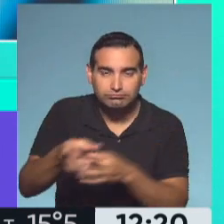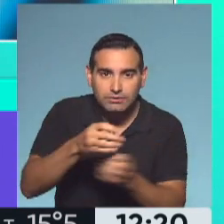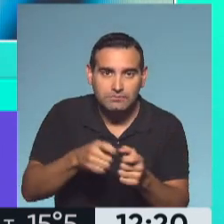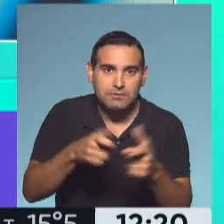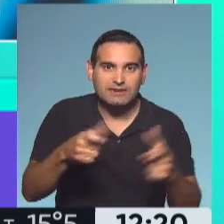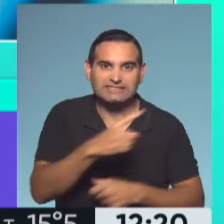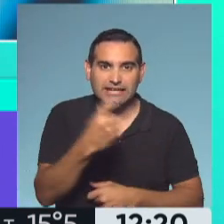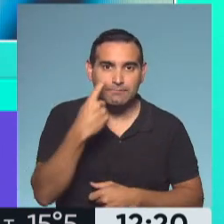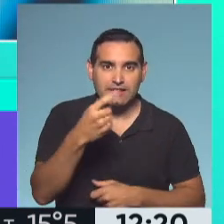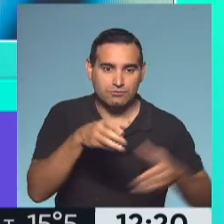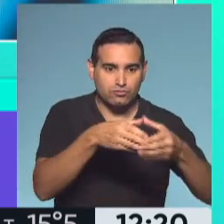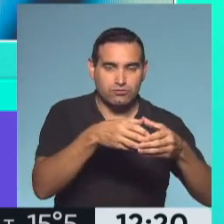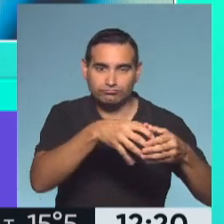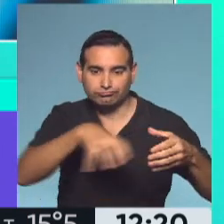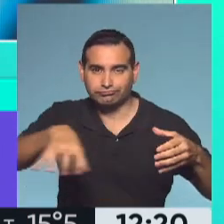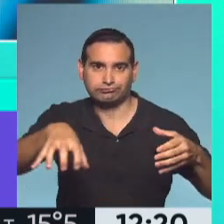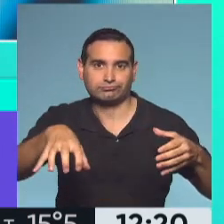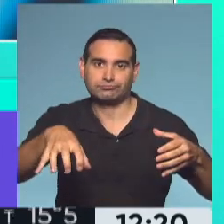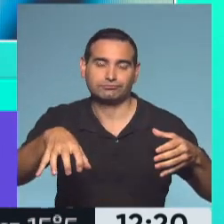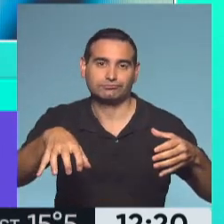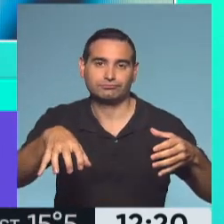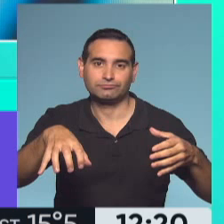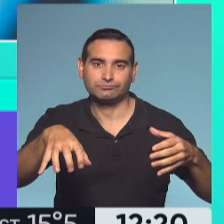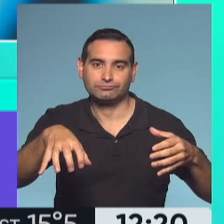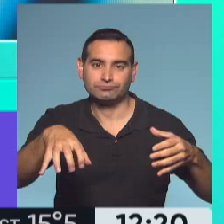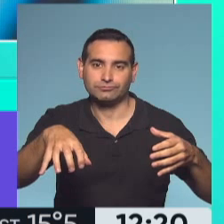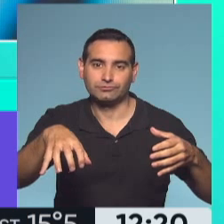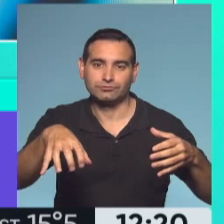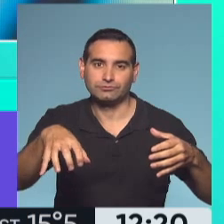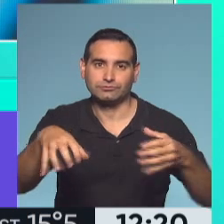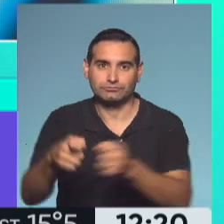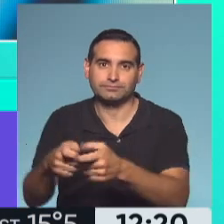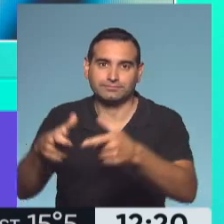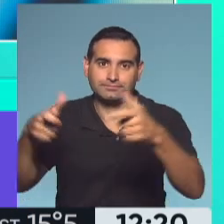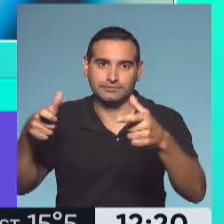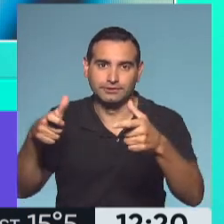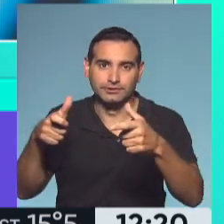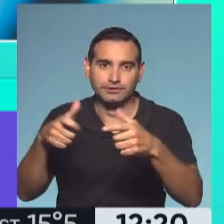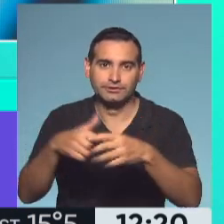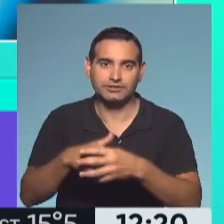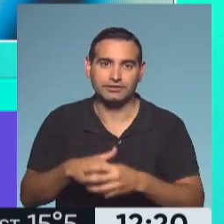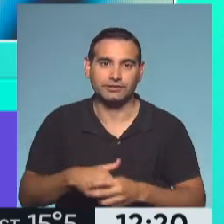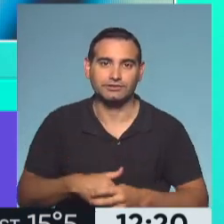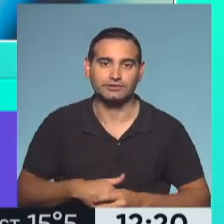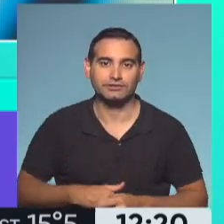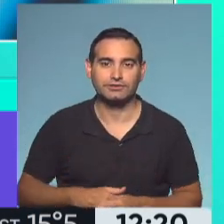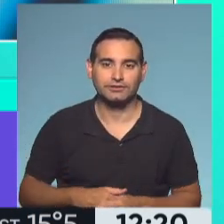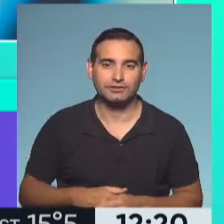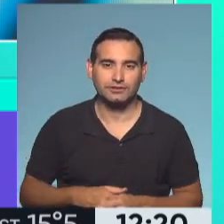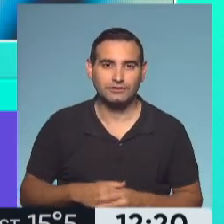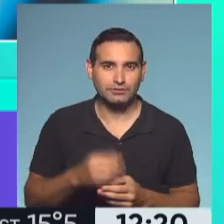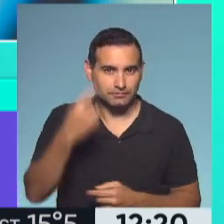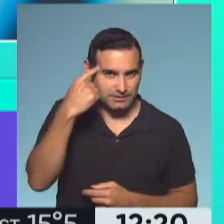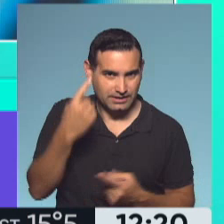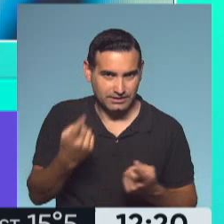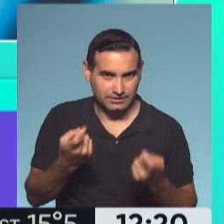cada 100.000 habitantes superen lo que no genere una preocupación extrema, cree que sería